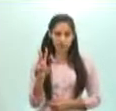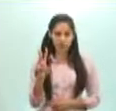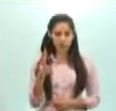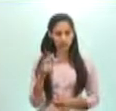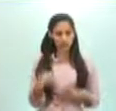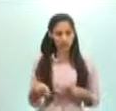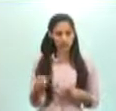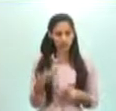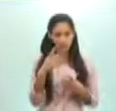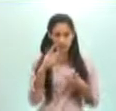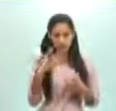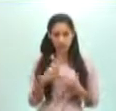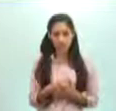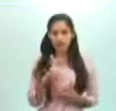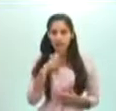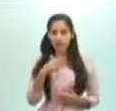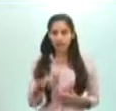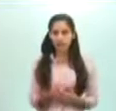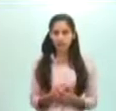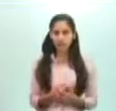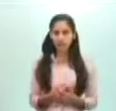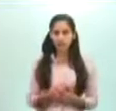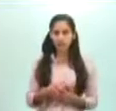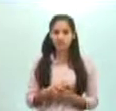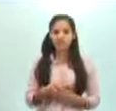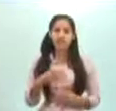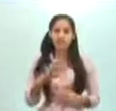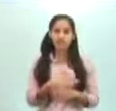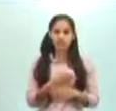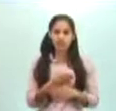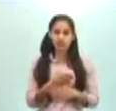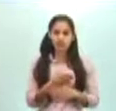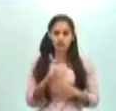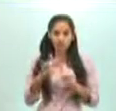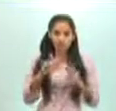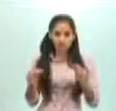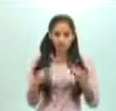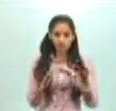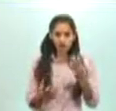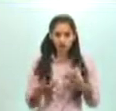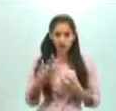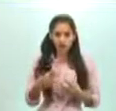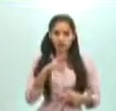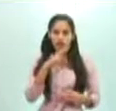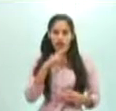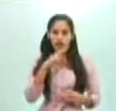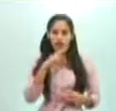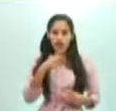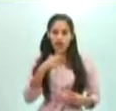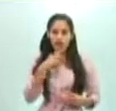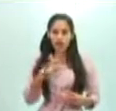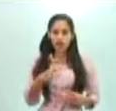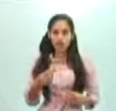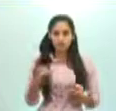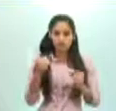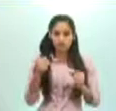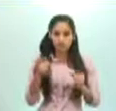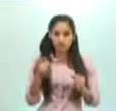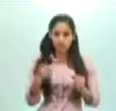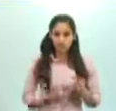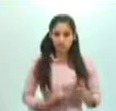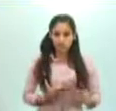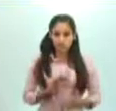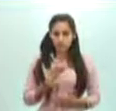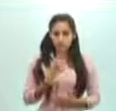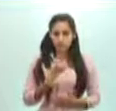fundamentales: desprendimiento de burbujas gaseosas a través de un líquido y agitación, ardor, acaloramiento